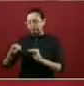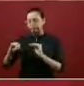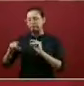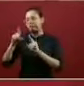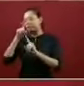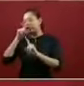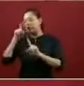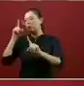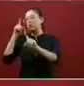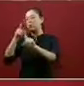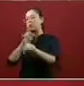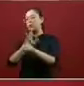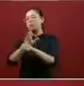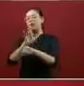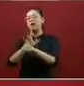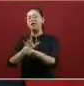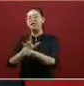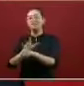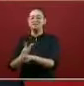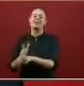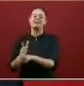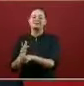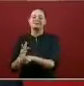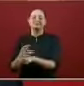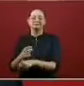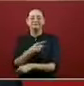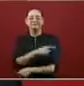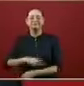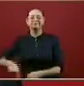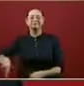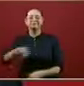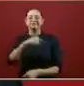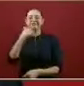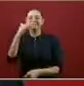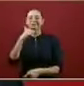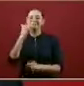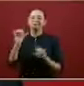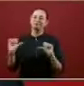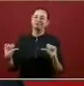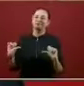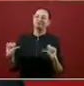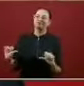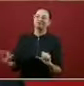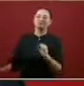concebido para proteger a corruptos.